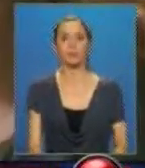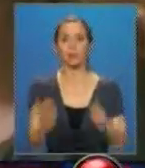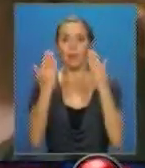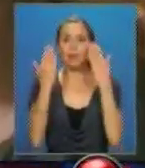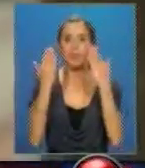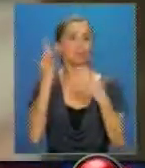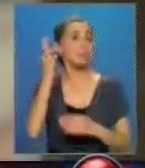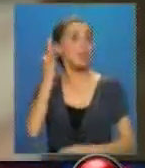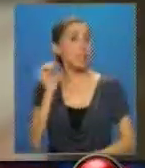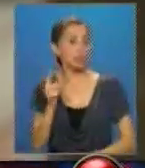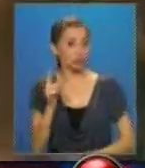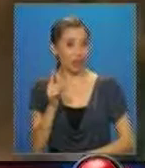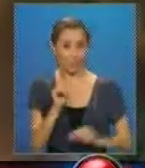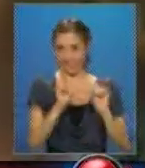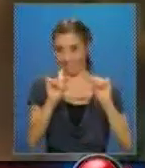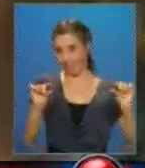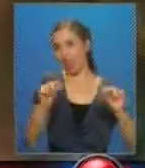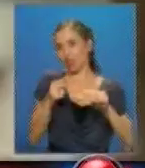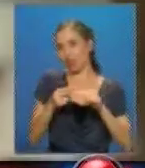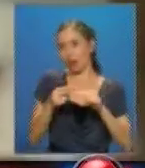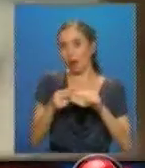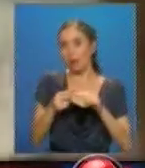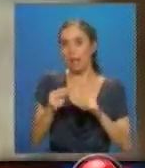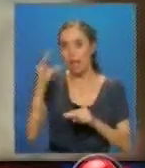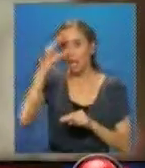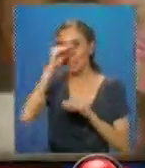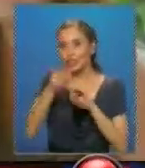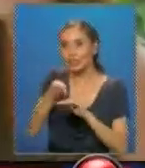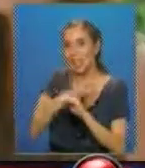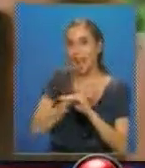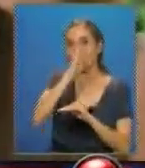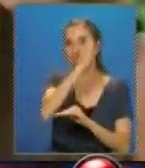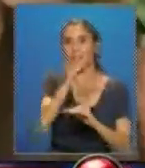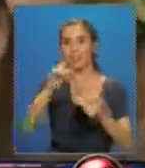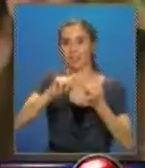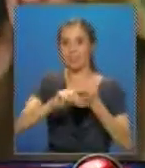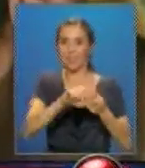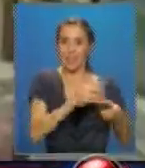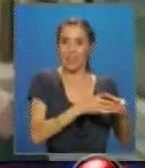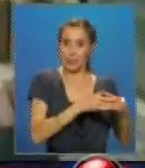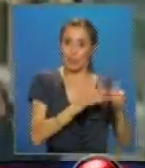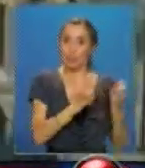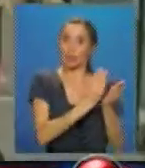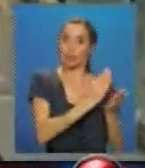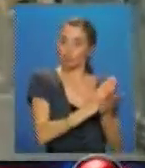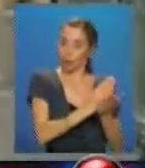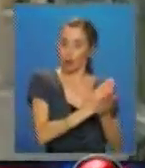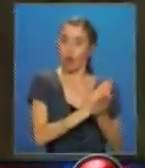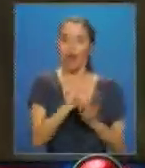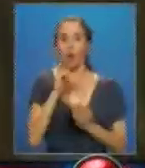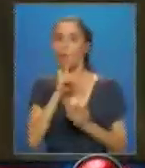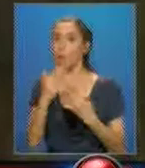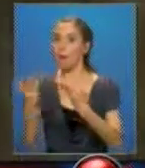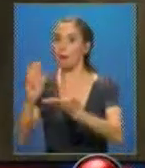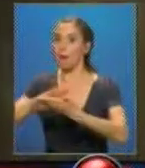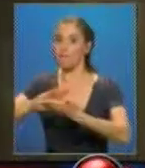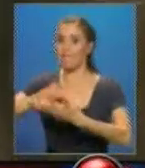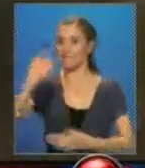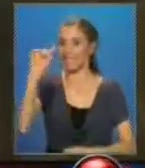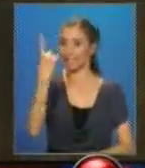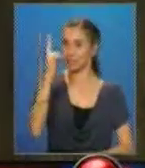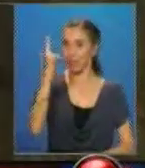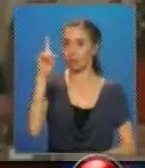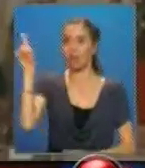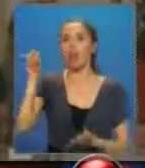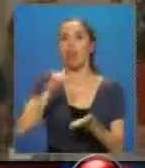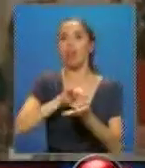Despedida de soltera, como su nombre lo dice, se trata de la noche antes de la boda de una amiga. Su grupo de colegio le organiza una última fiesta de solteras en